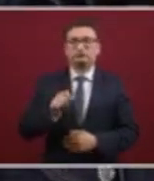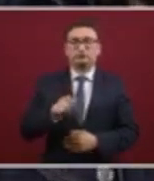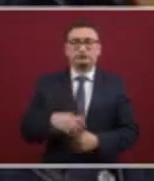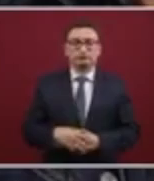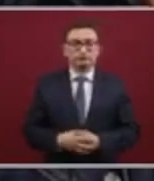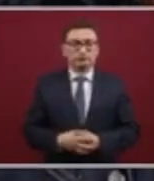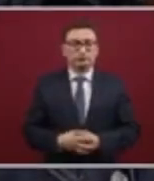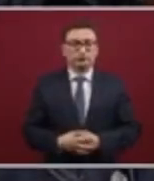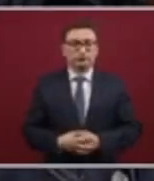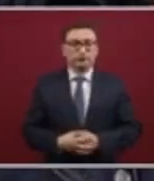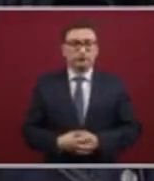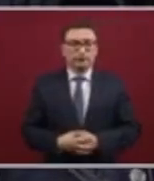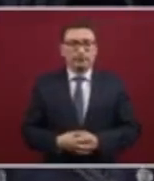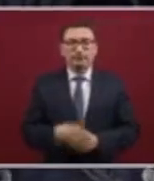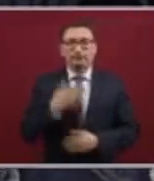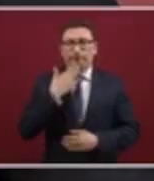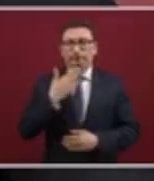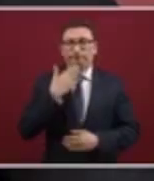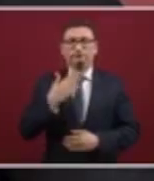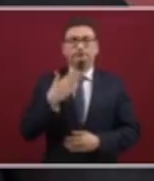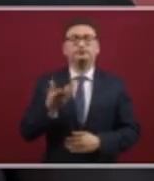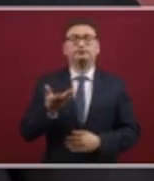a tener esas… Vamos hacia…